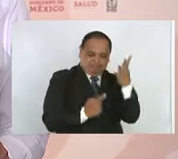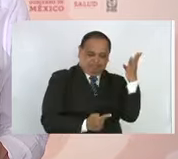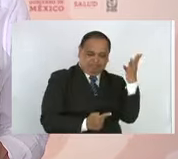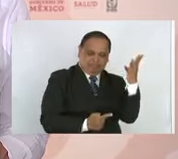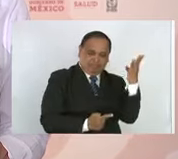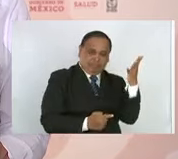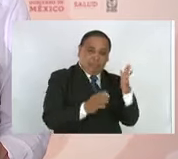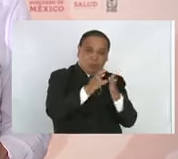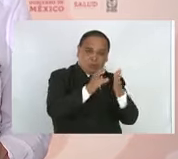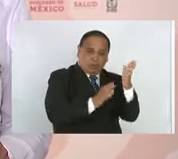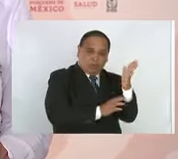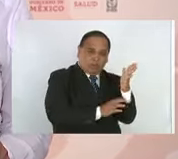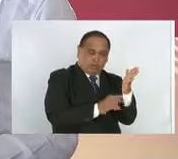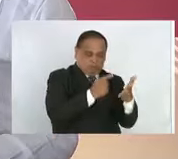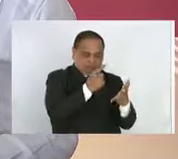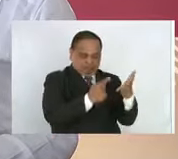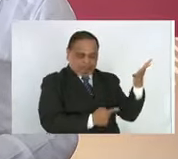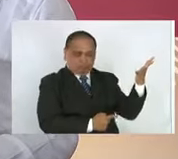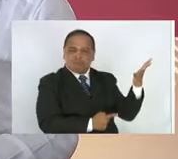constitucionales